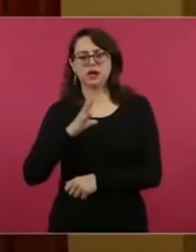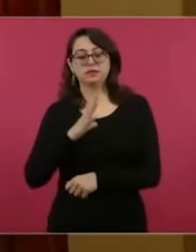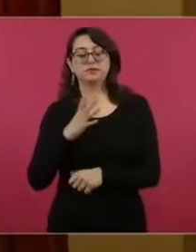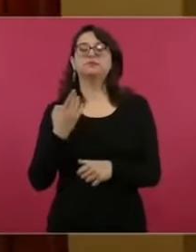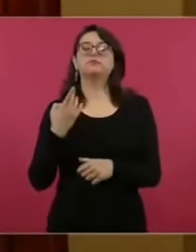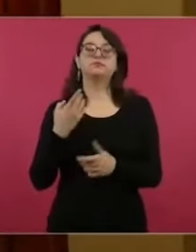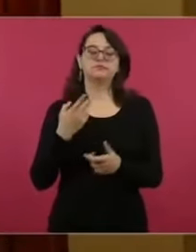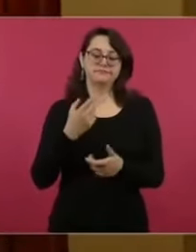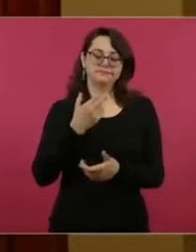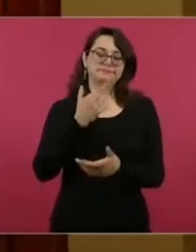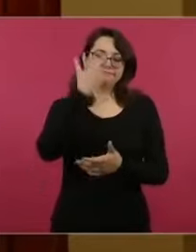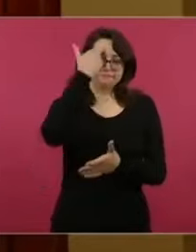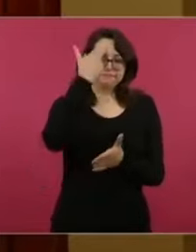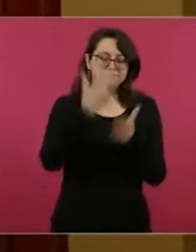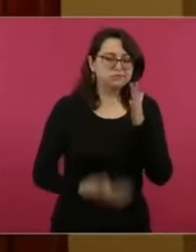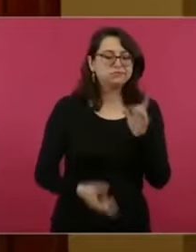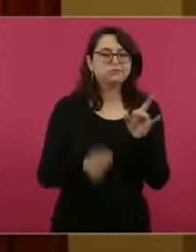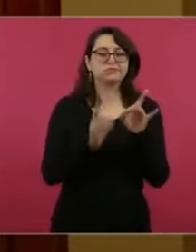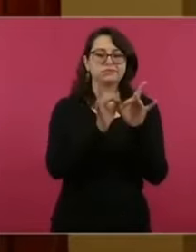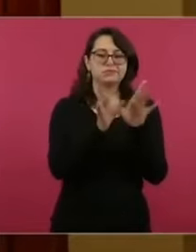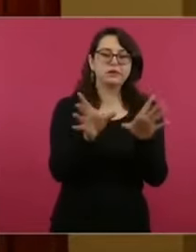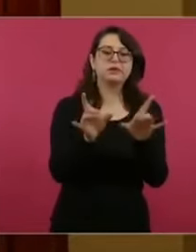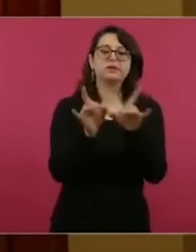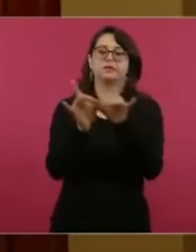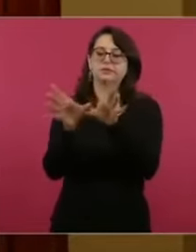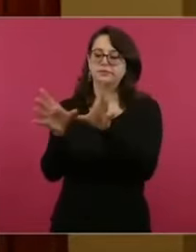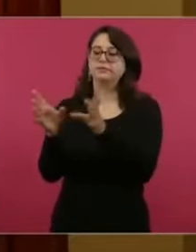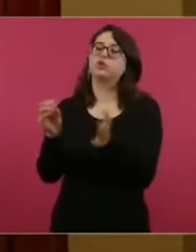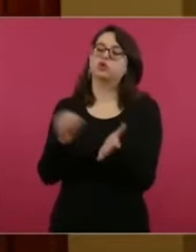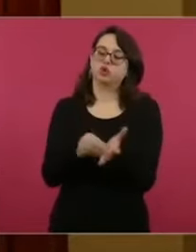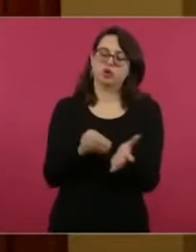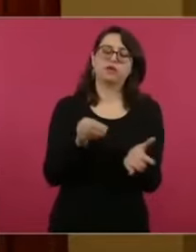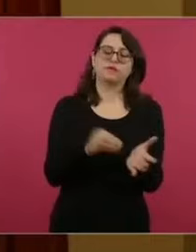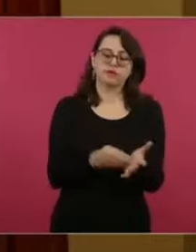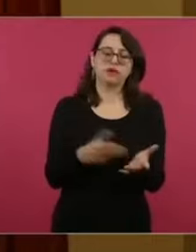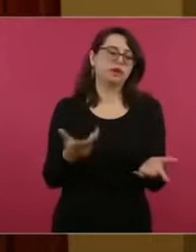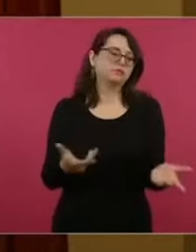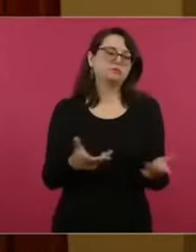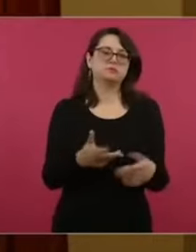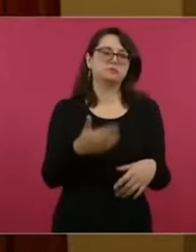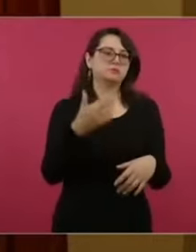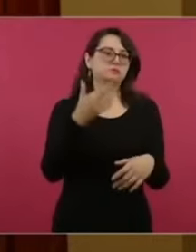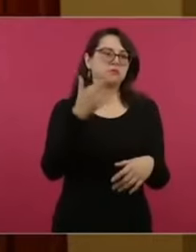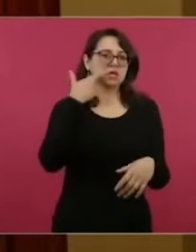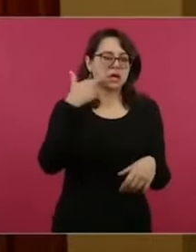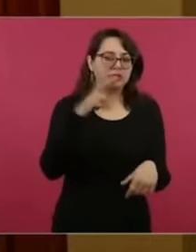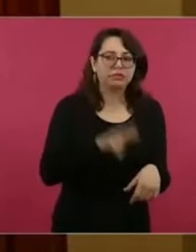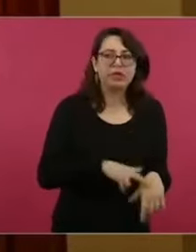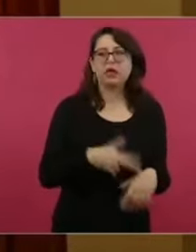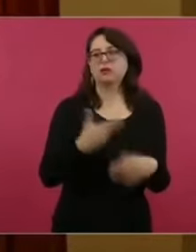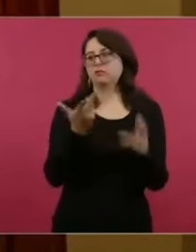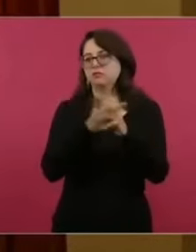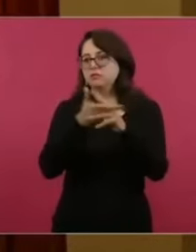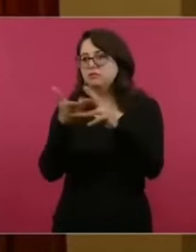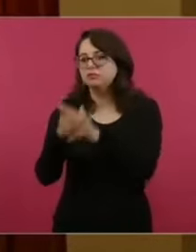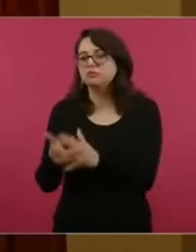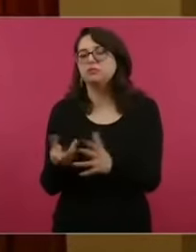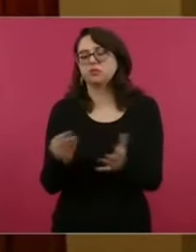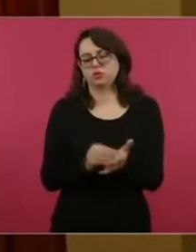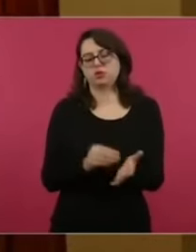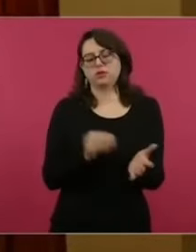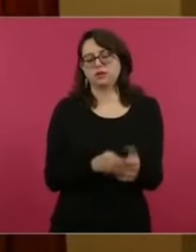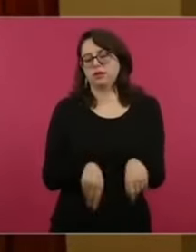delitos, no dejan de haber robos, no dejan de haber, lamentablemente, homicidios, pero sí